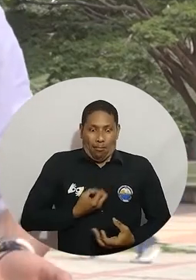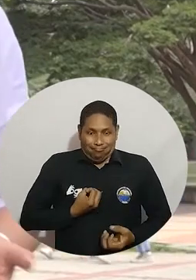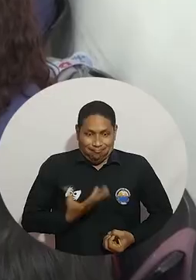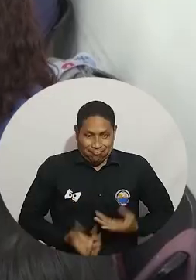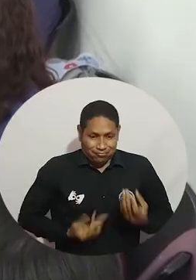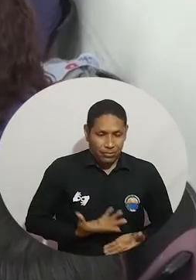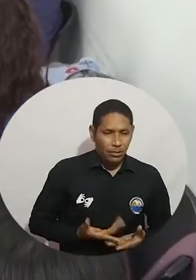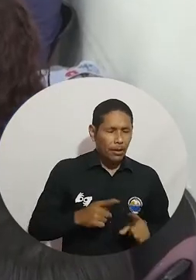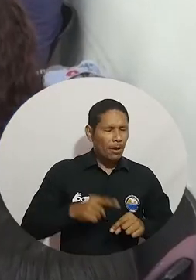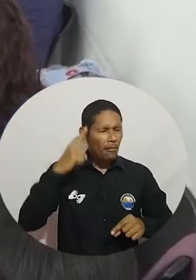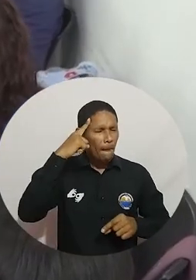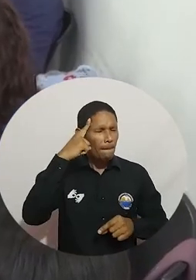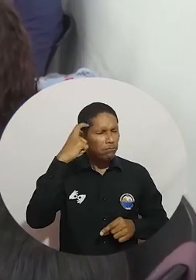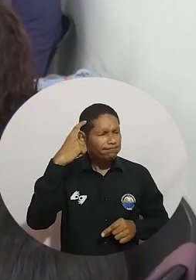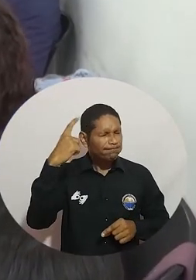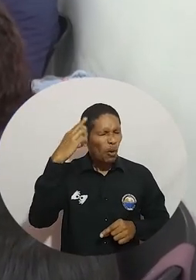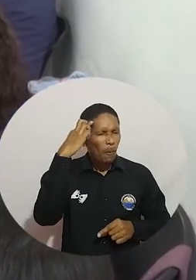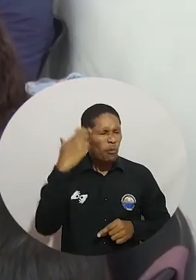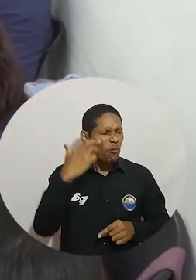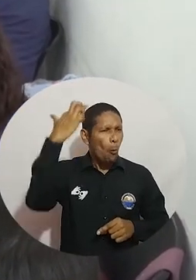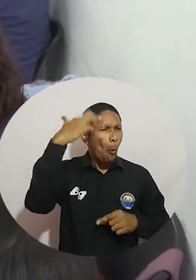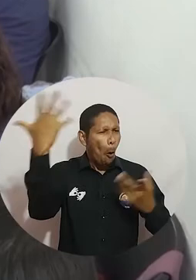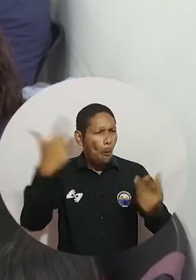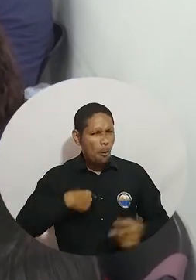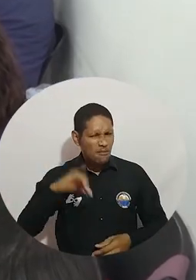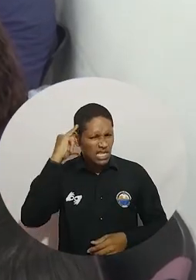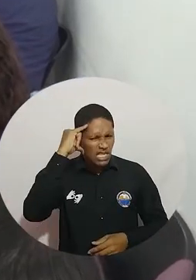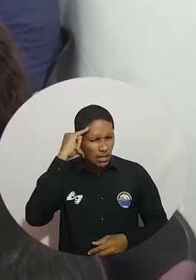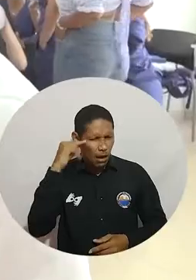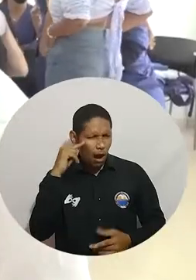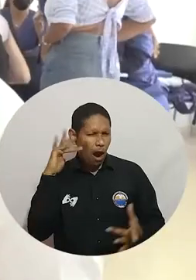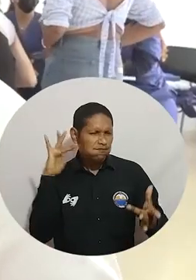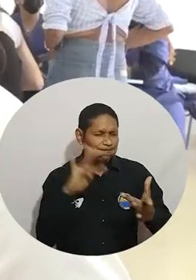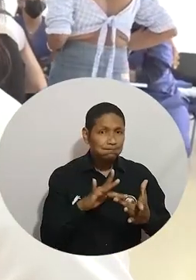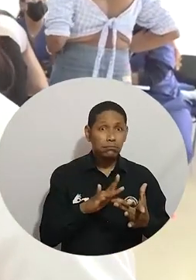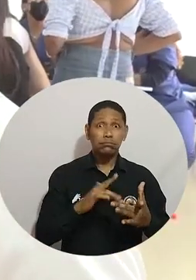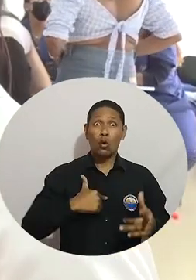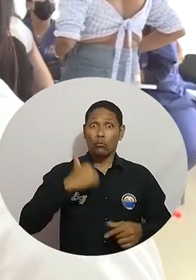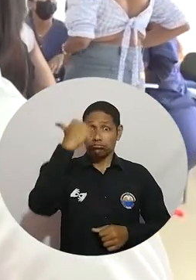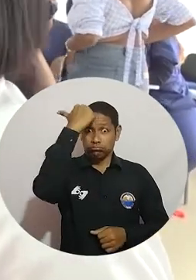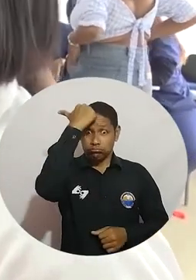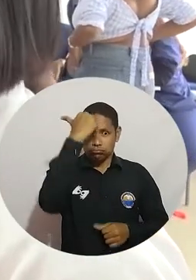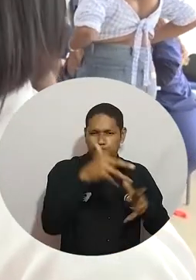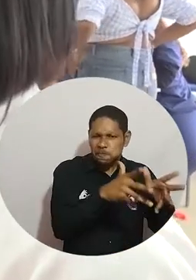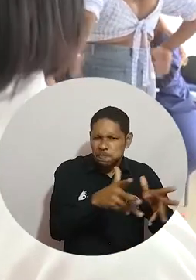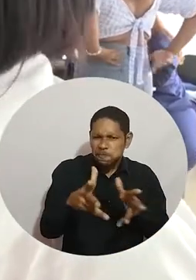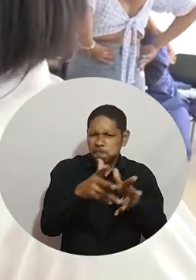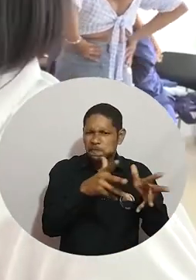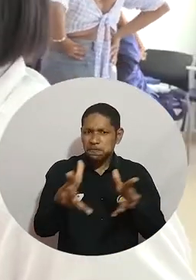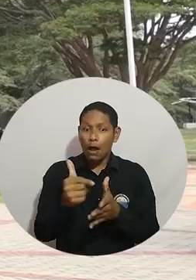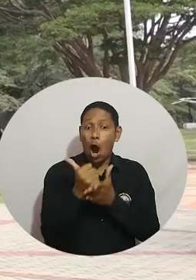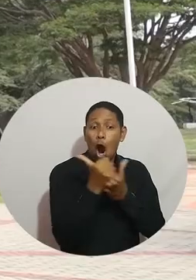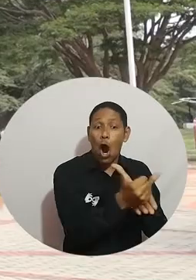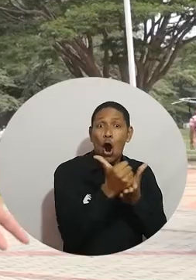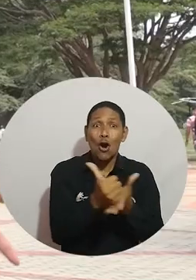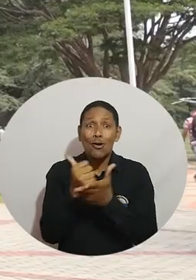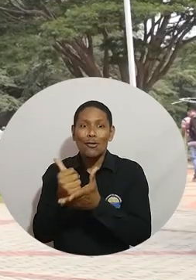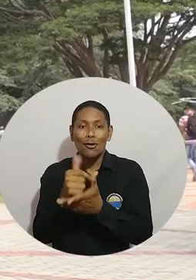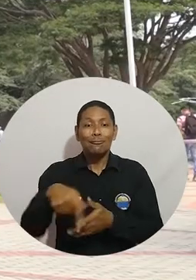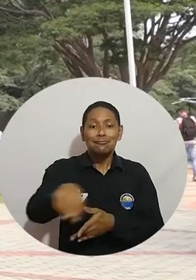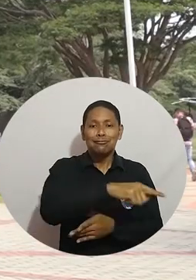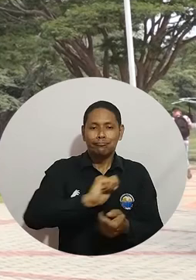como mamá, y en lo profesional la visión que tengo desde la disciplina de la psicología y en mi labor docente definitivamente va a